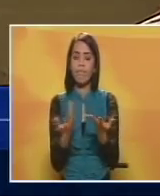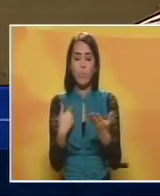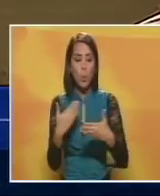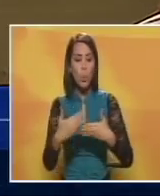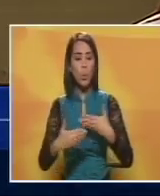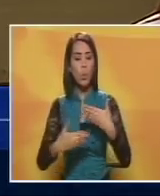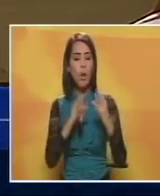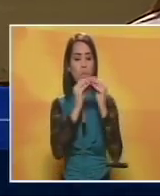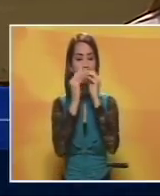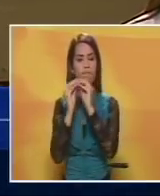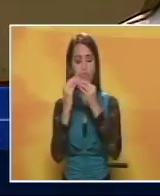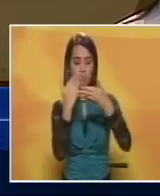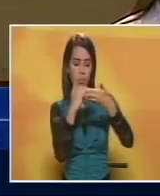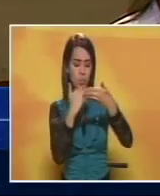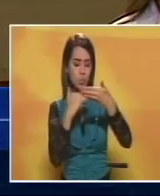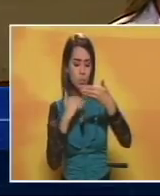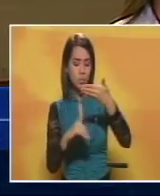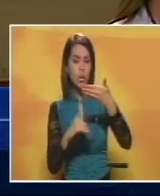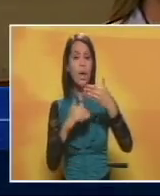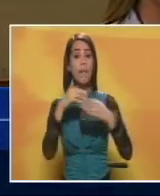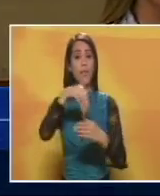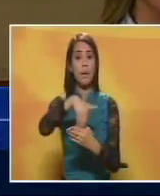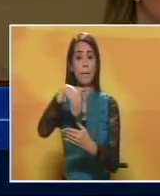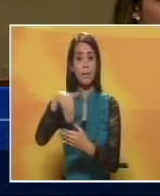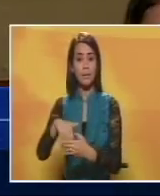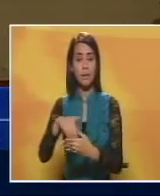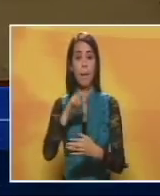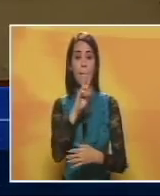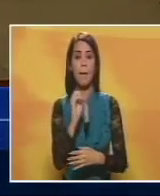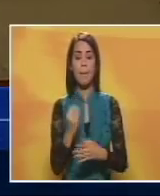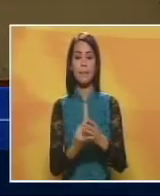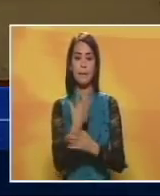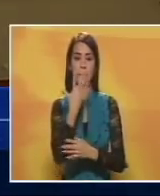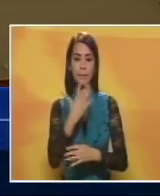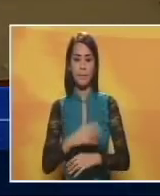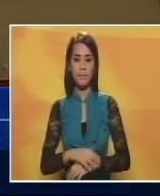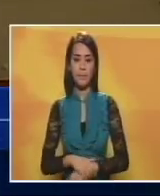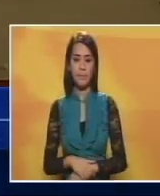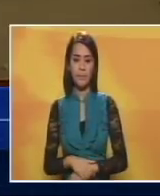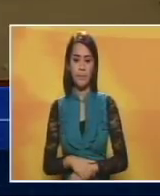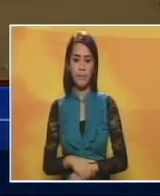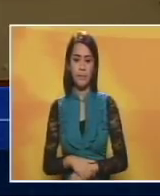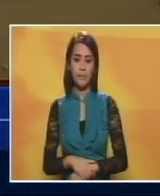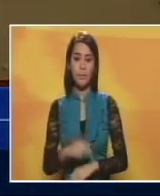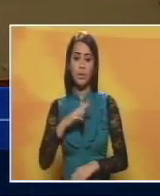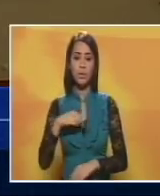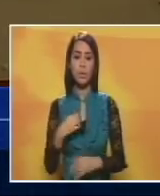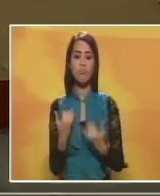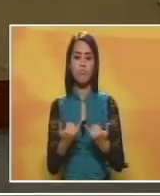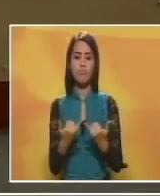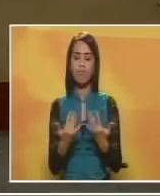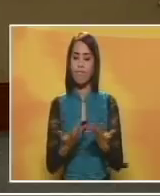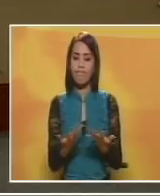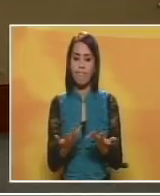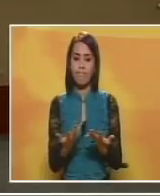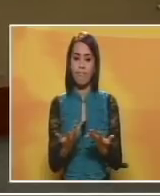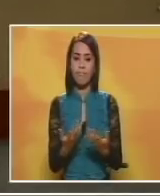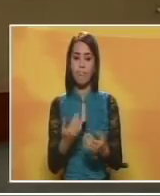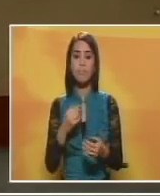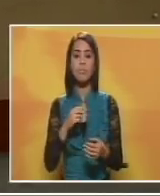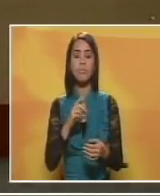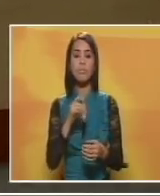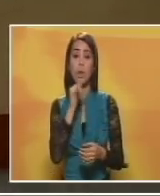la organización de los comicios para el próximo 20 de mayo. Nosotros de inmediato, entonces, los dejamos